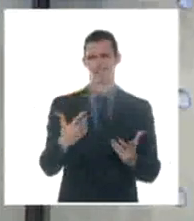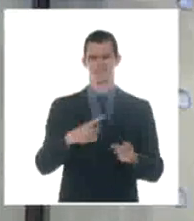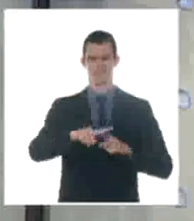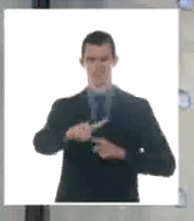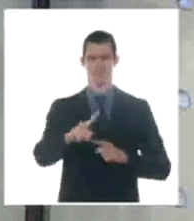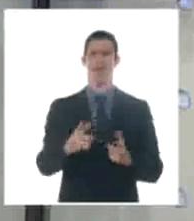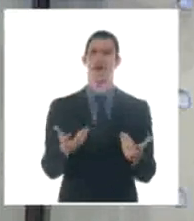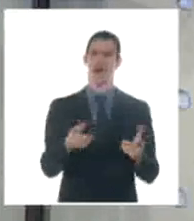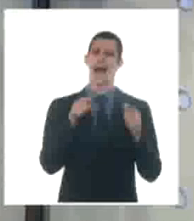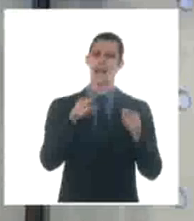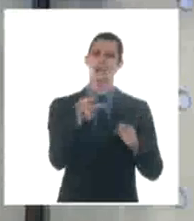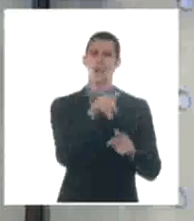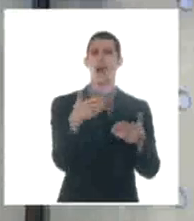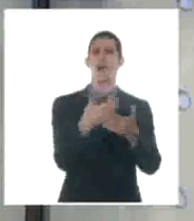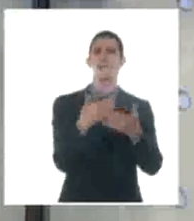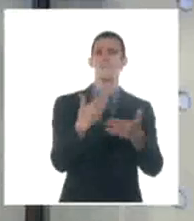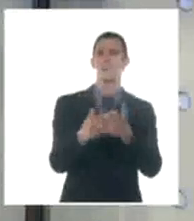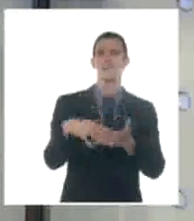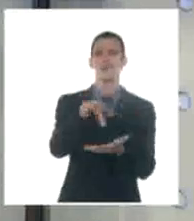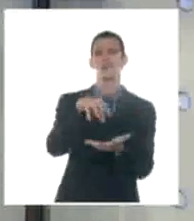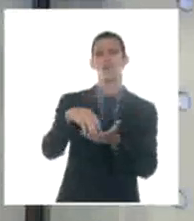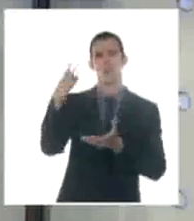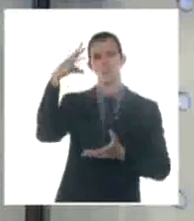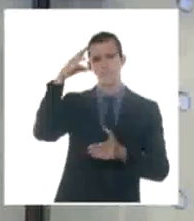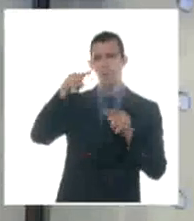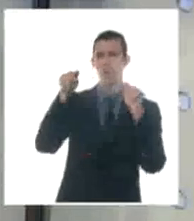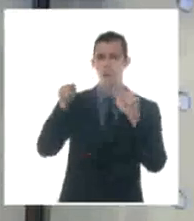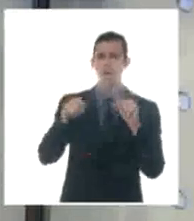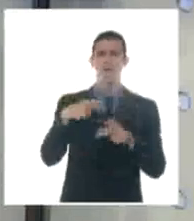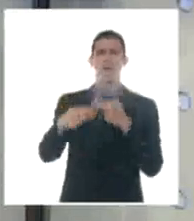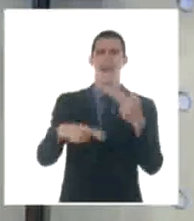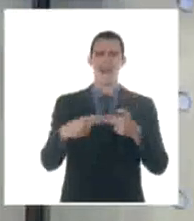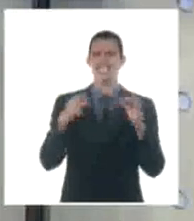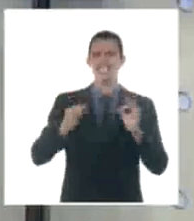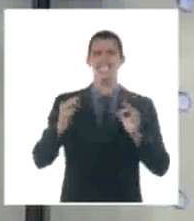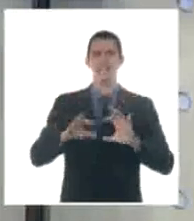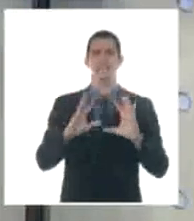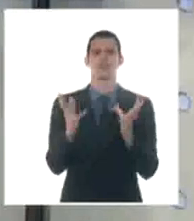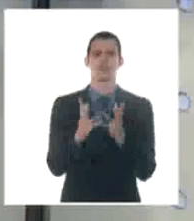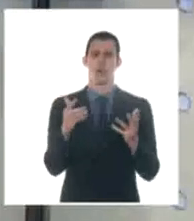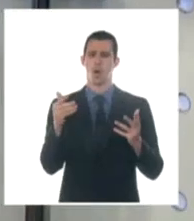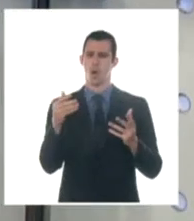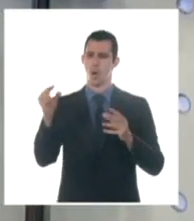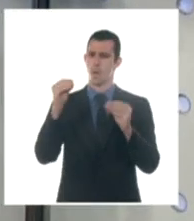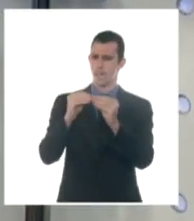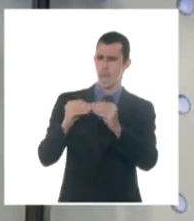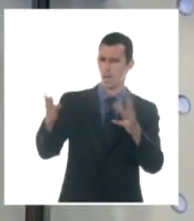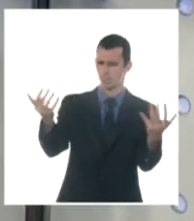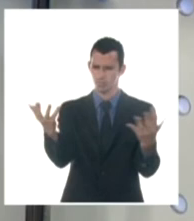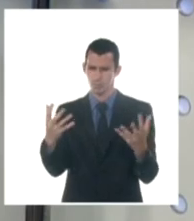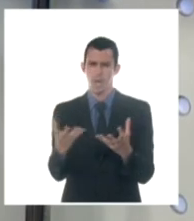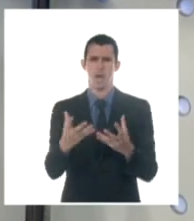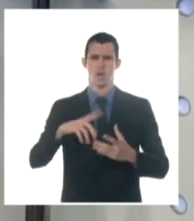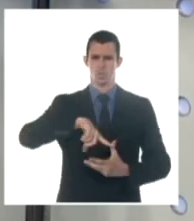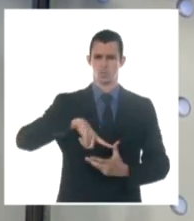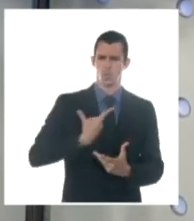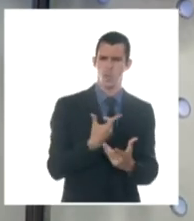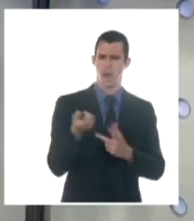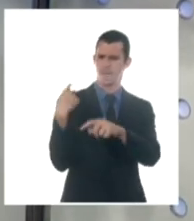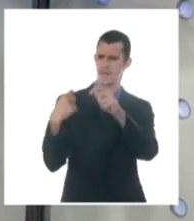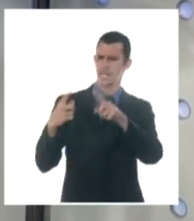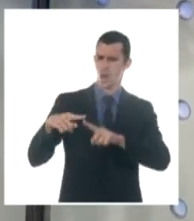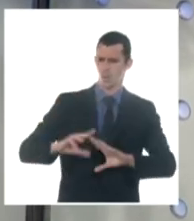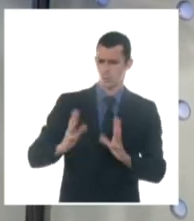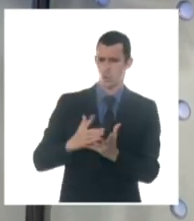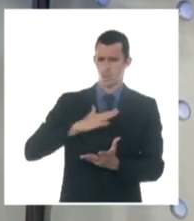México artesanía, literatura, música, talento artístico, entre otras producciones y servicios. La Expoferia CUATSA 2023